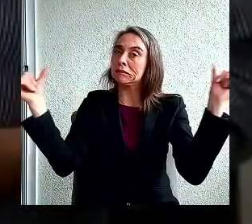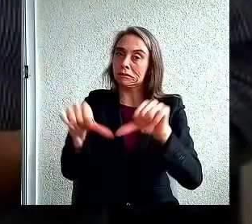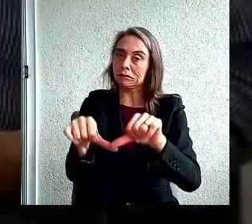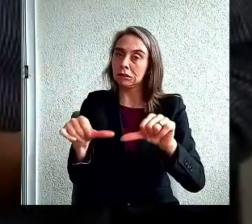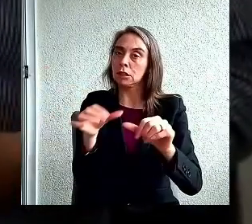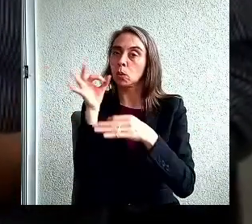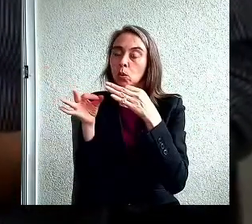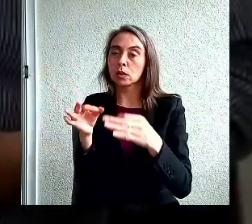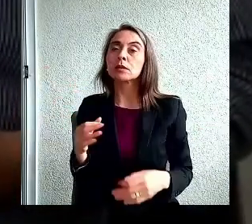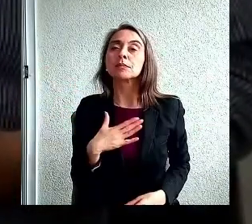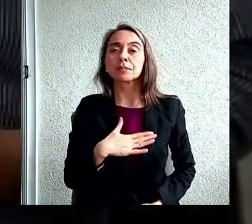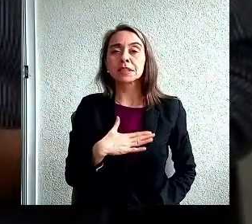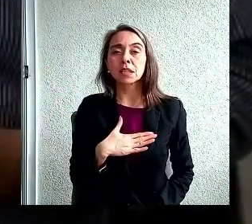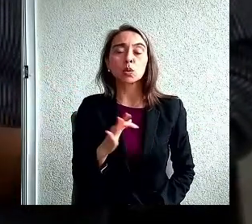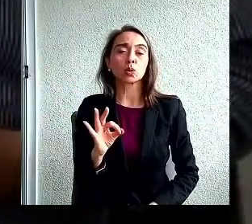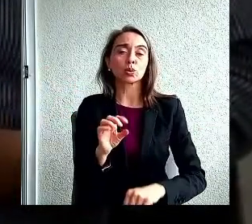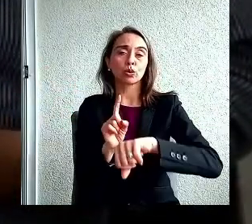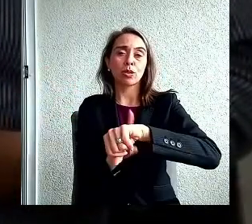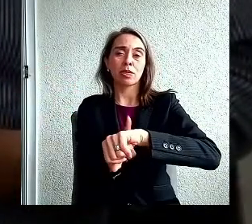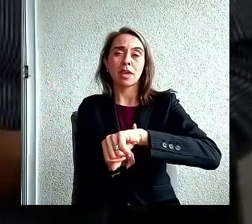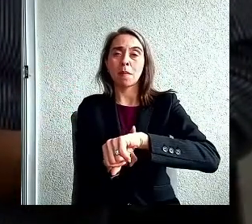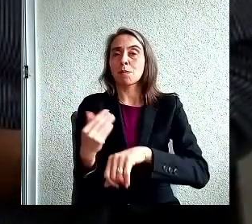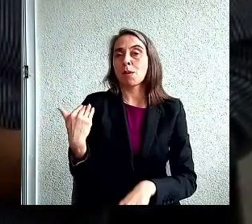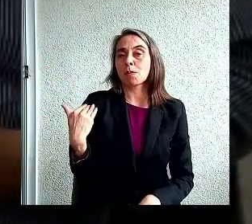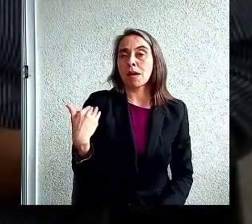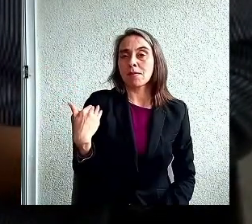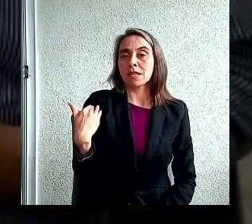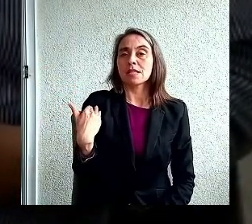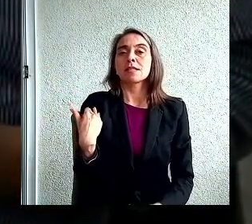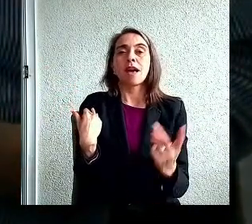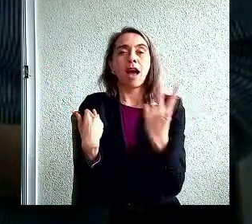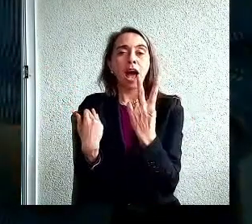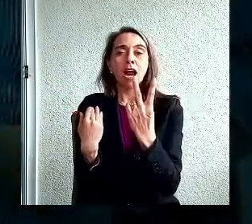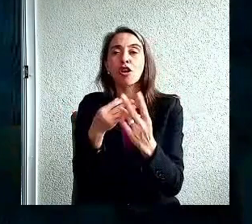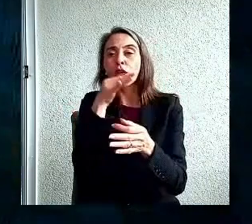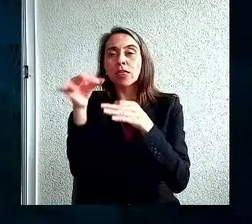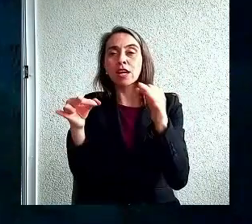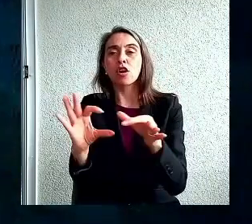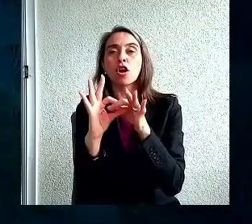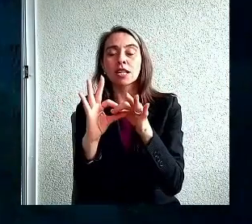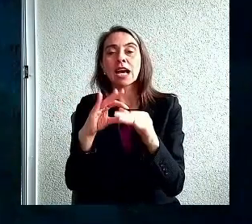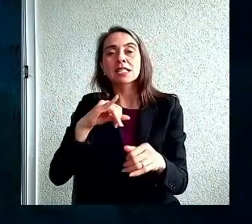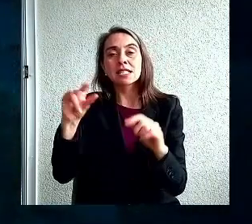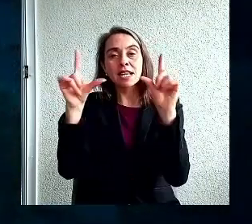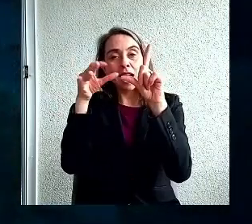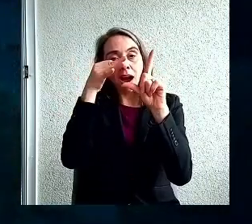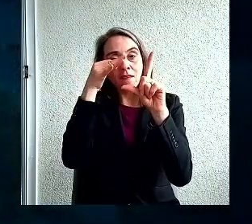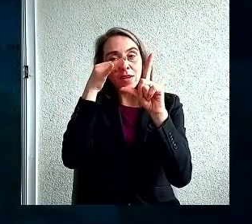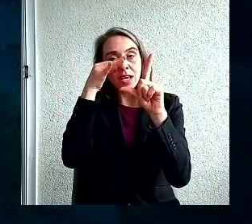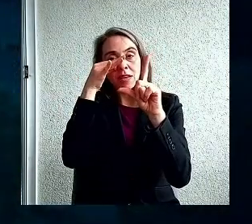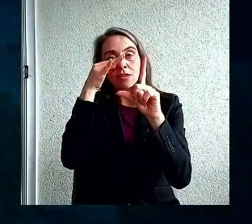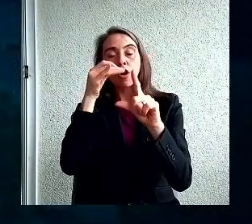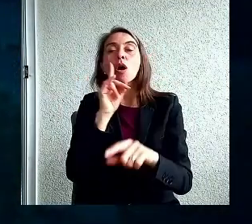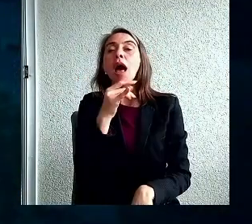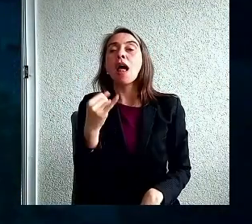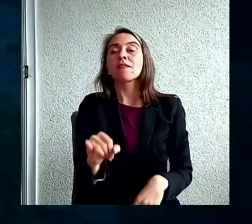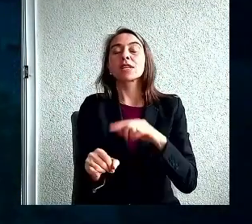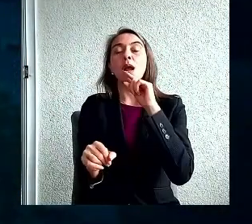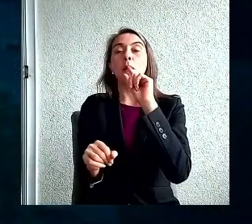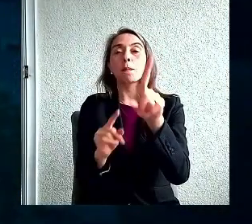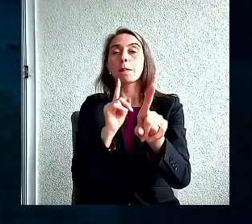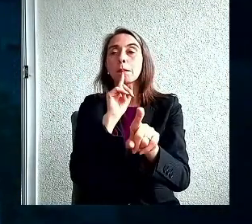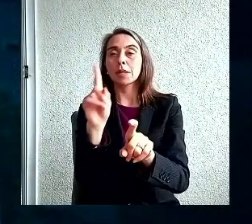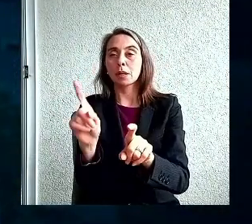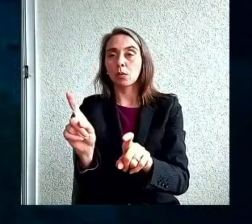nosotros para la ronda de preguntas al final. Así que ahora doy el paso a Soledad. Adelante, Soledad. Muchas gracias, profesor Couro. Le